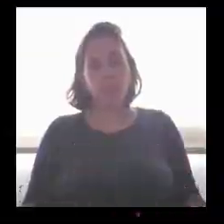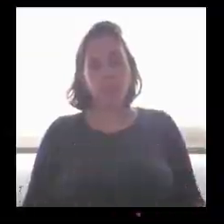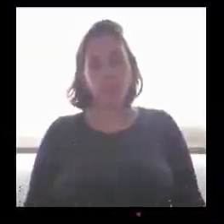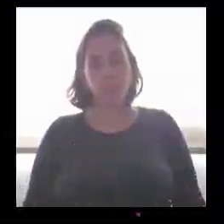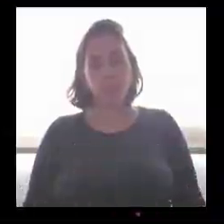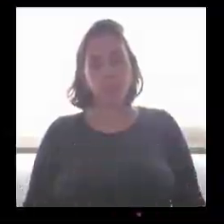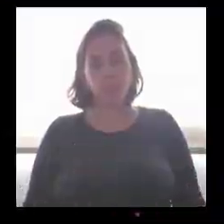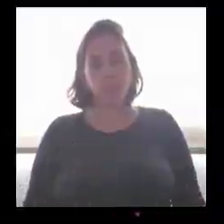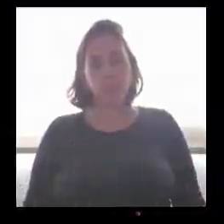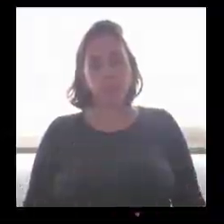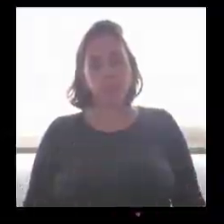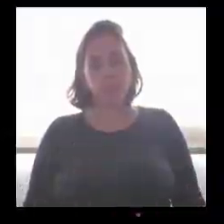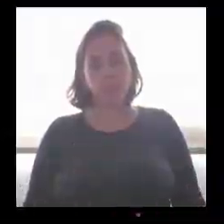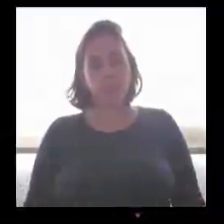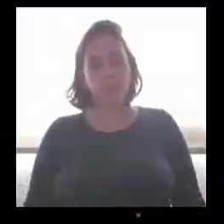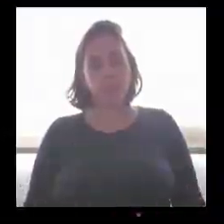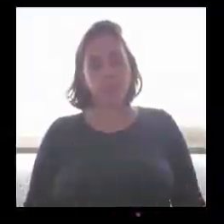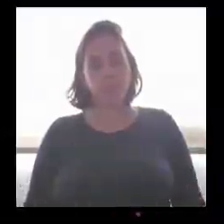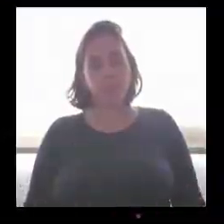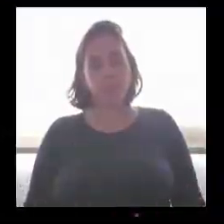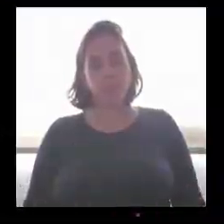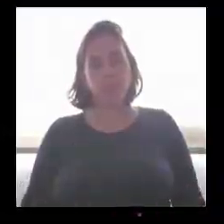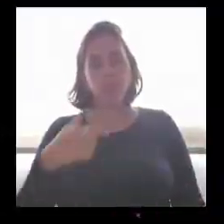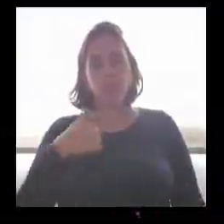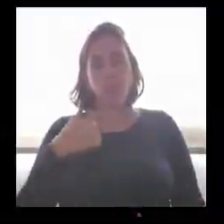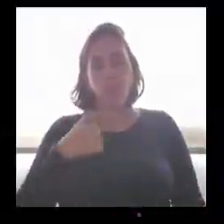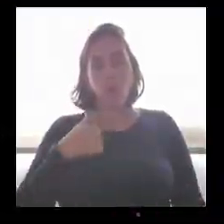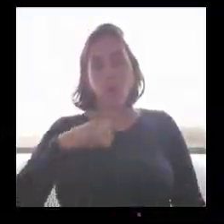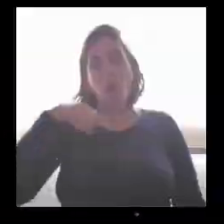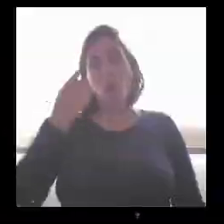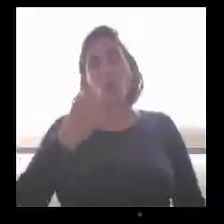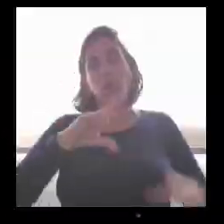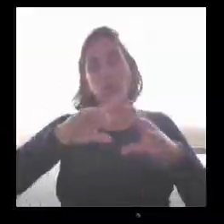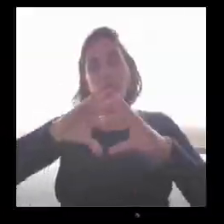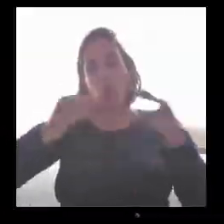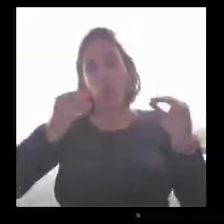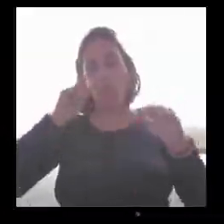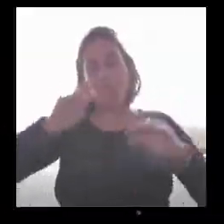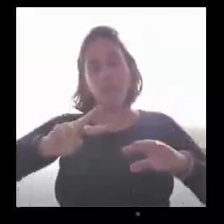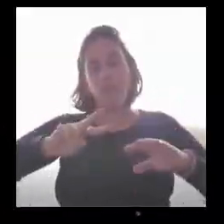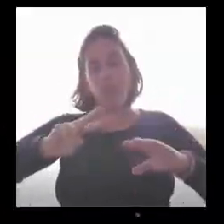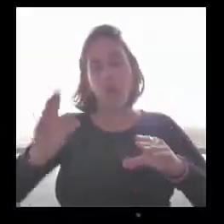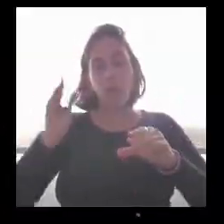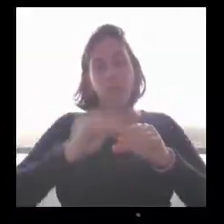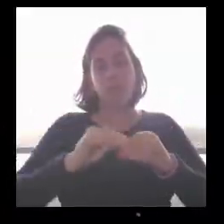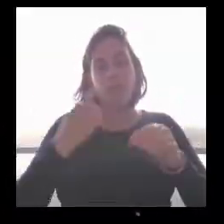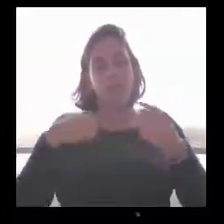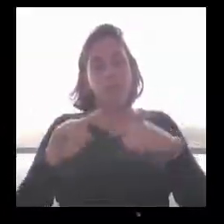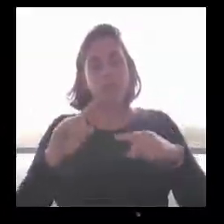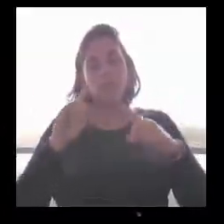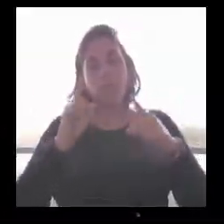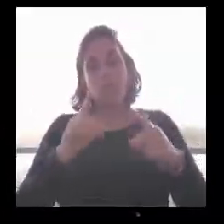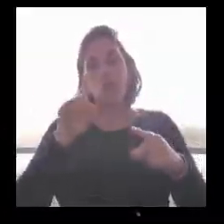Entonces, voy a aportar otra mirada complementaria y, por supuesto, totalmente alineada y